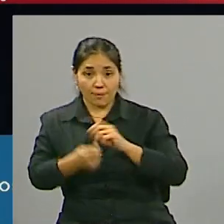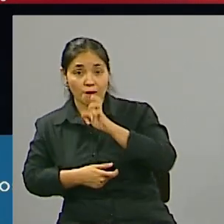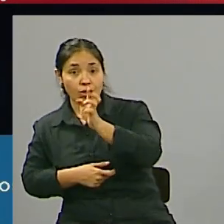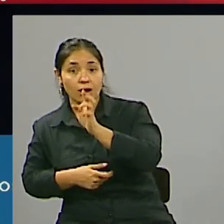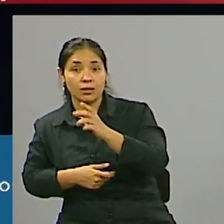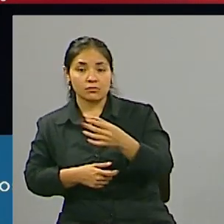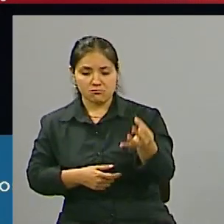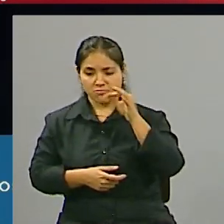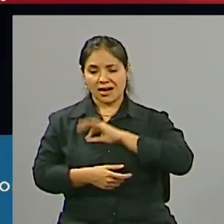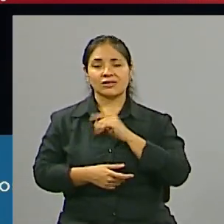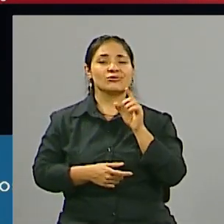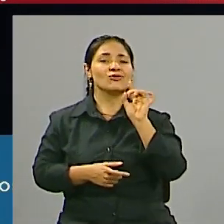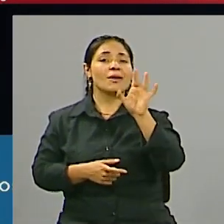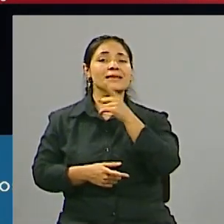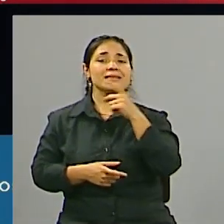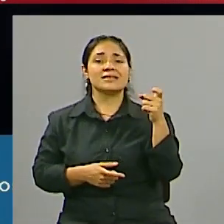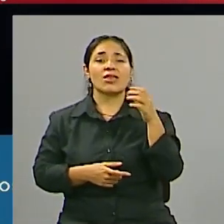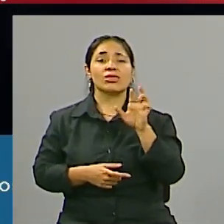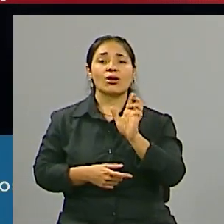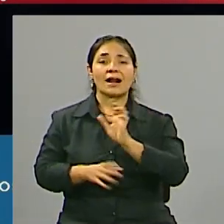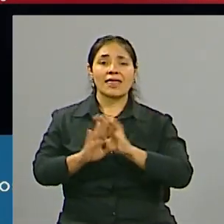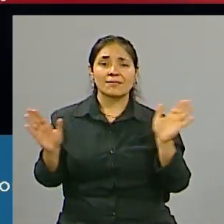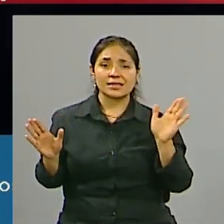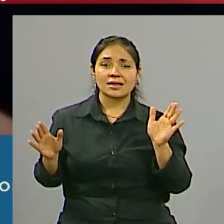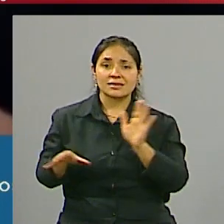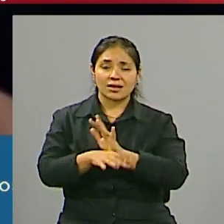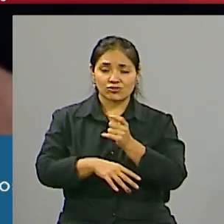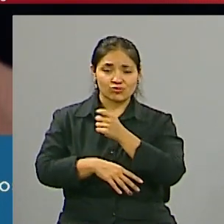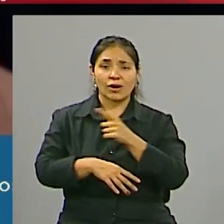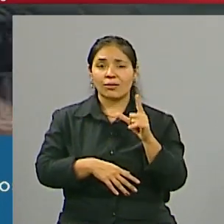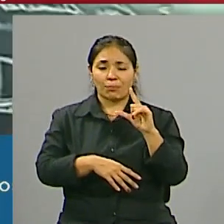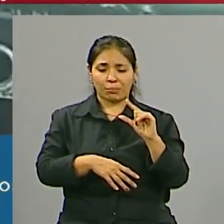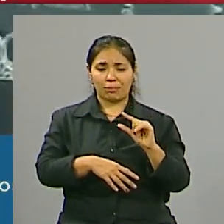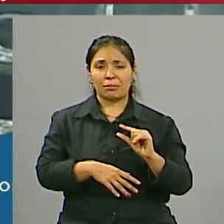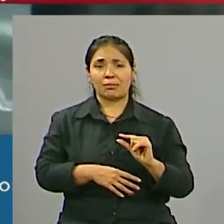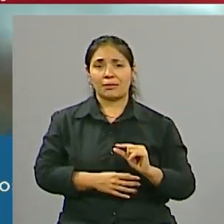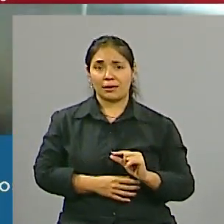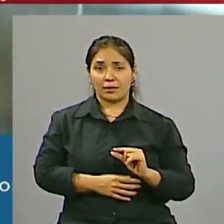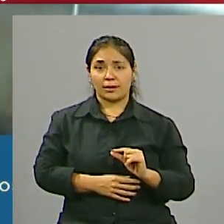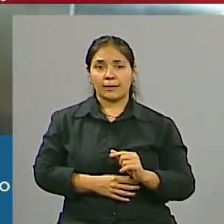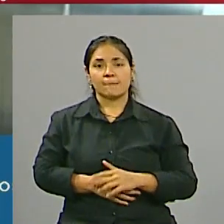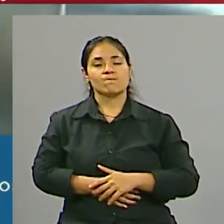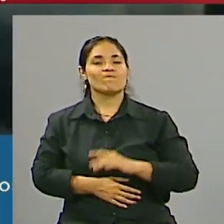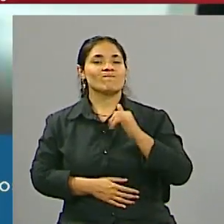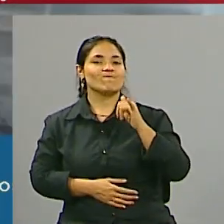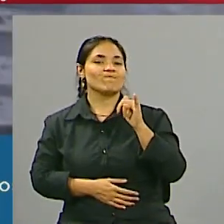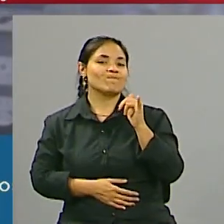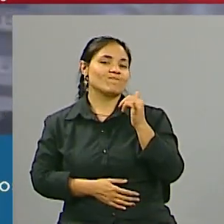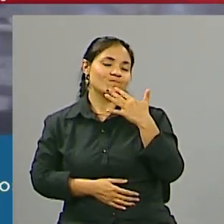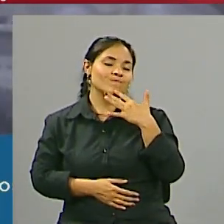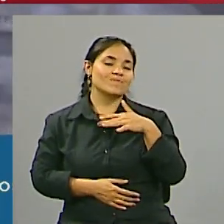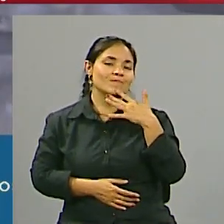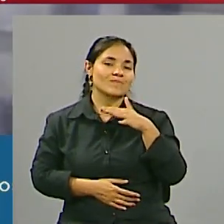que implica, como decía, ¿no?, una fuerte caída del poder adquisitivo. Sí, la verdad que no